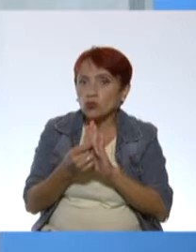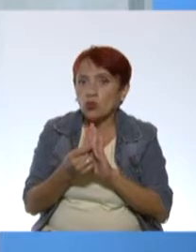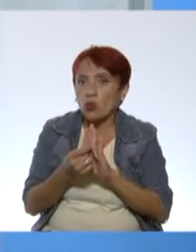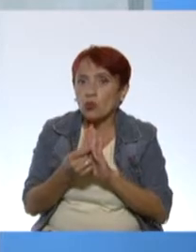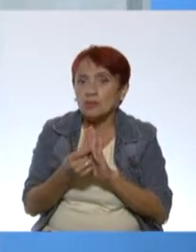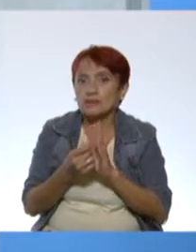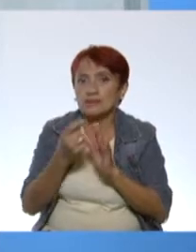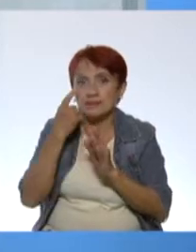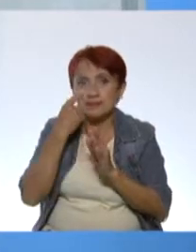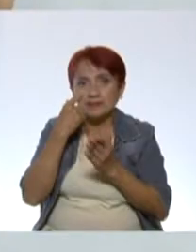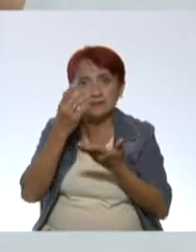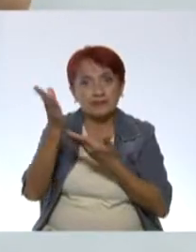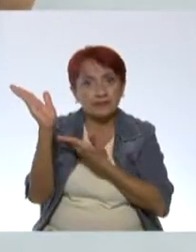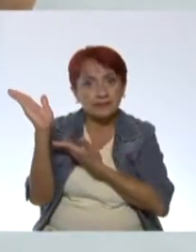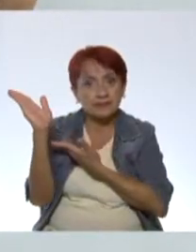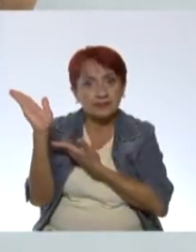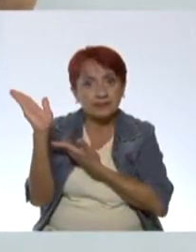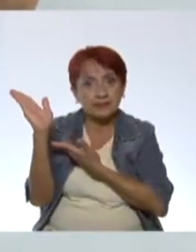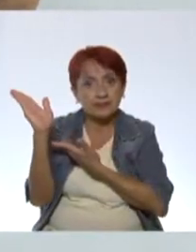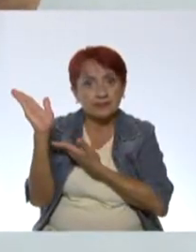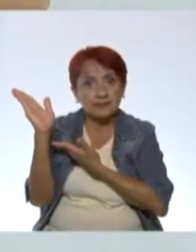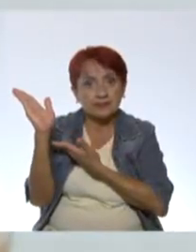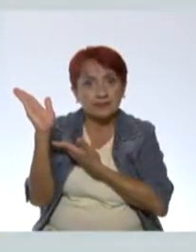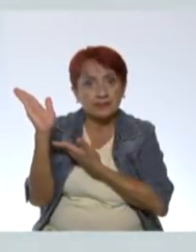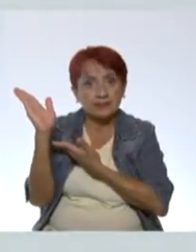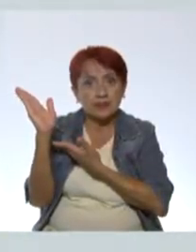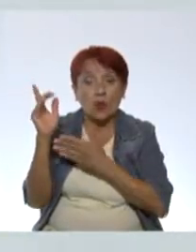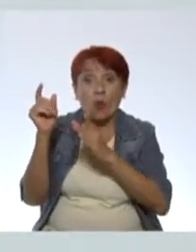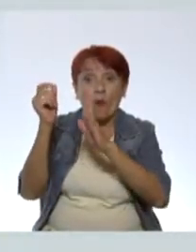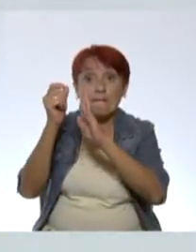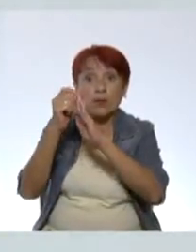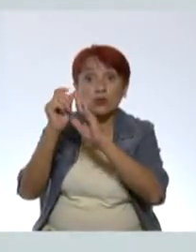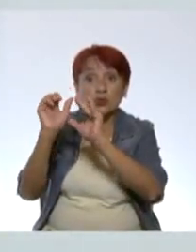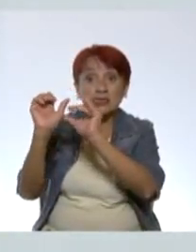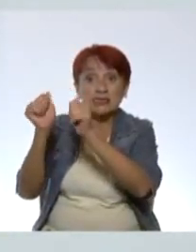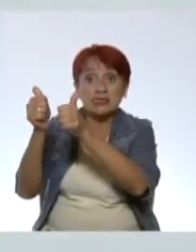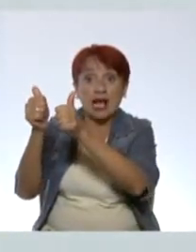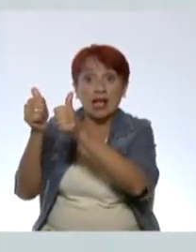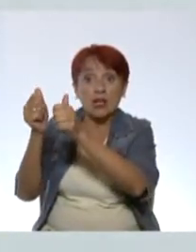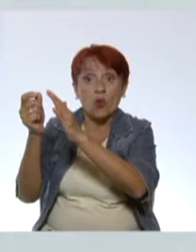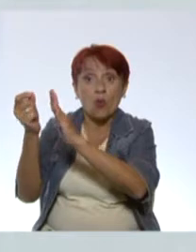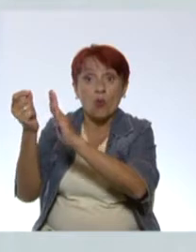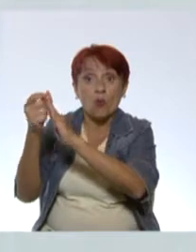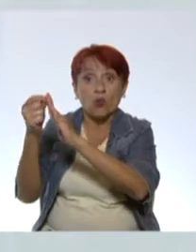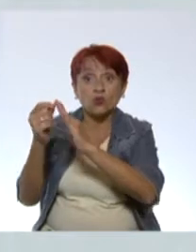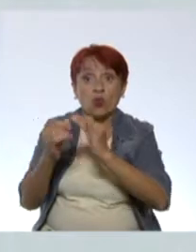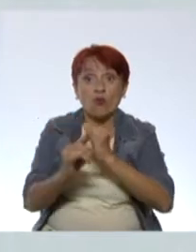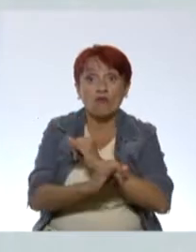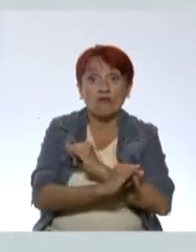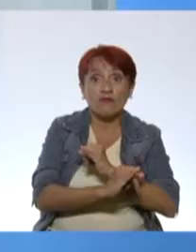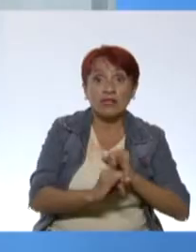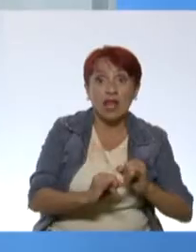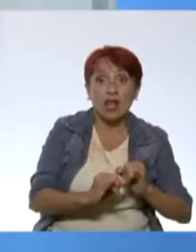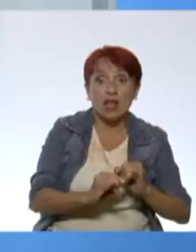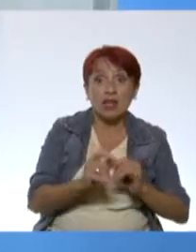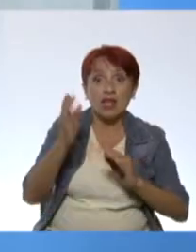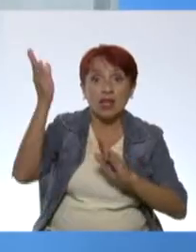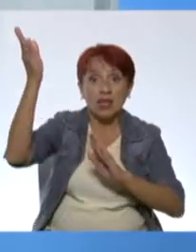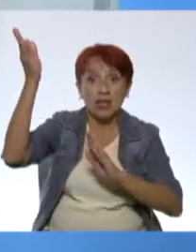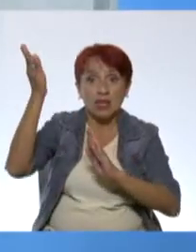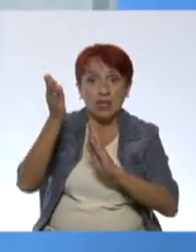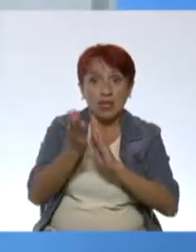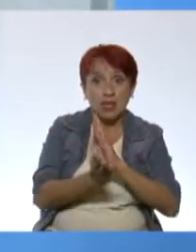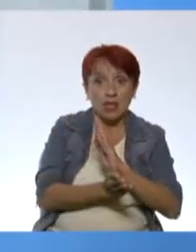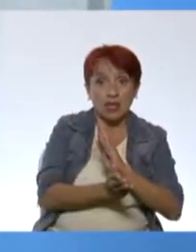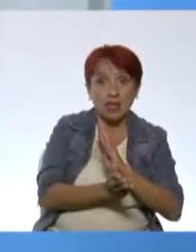punto aquí, tenemos un punto aquí. Nosotros decimos quién va a ser 1 y quién va a ser